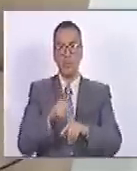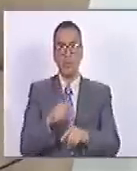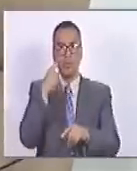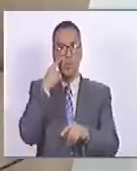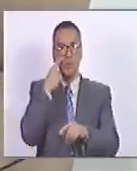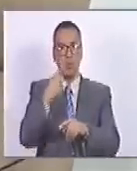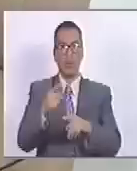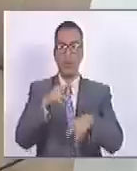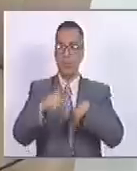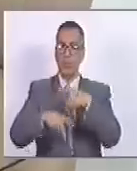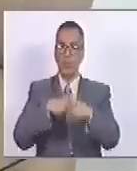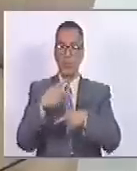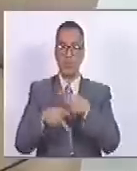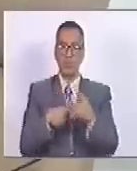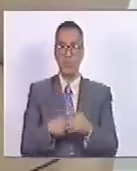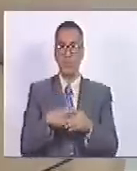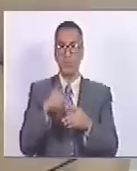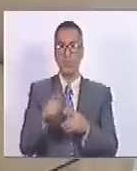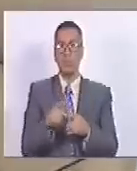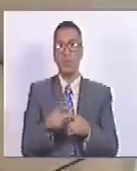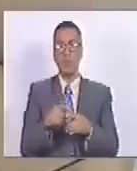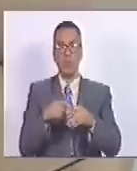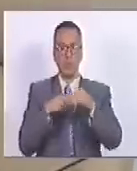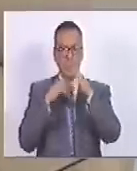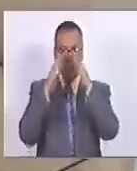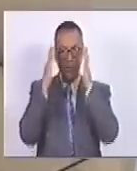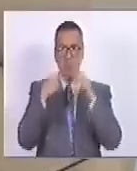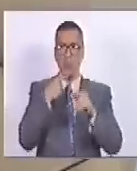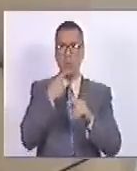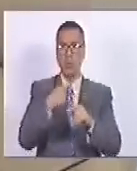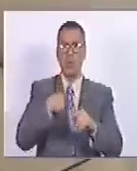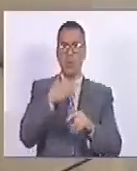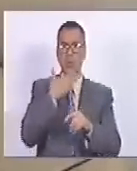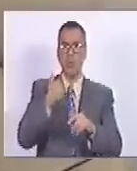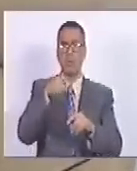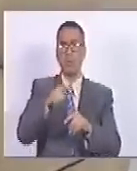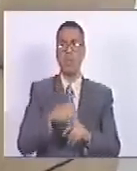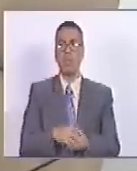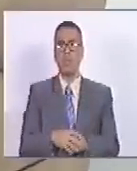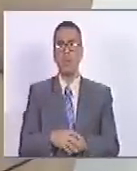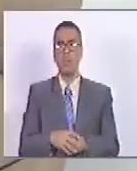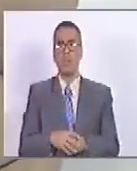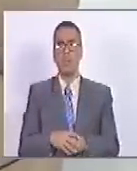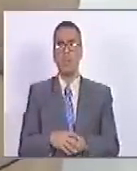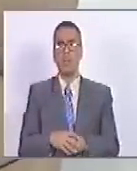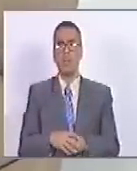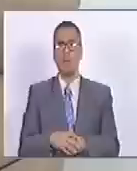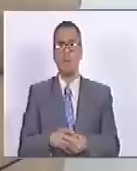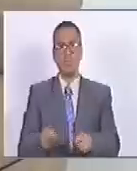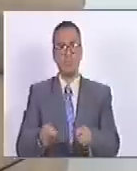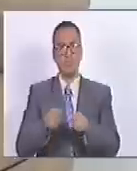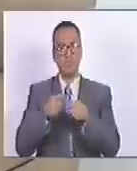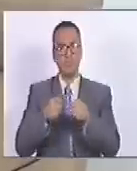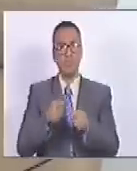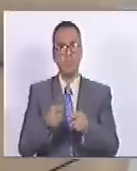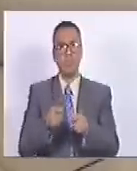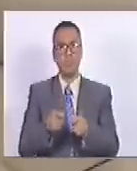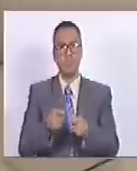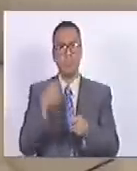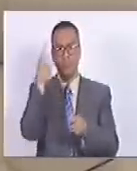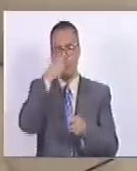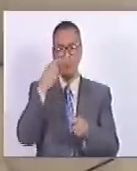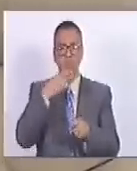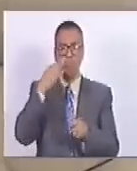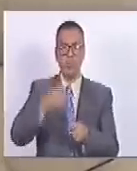en ningún proceso de asimilación, o como quieran llamarlo ellos, para tratar de enmascarar la